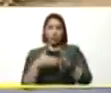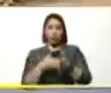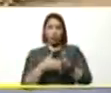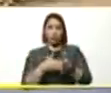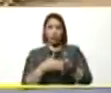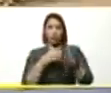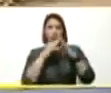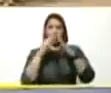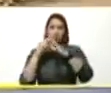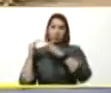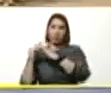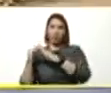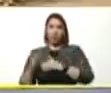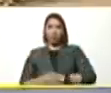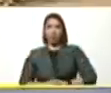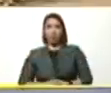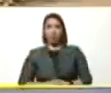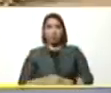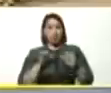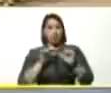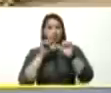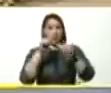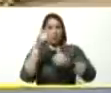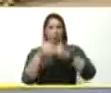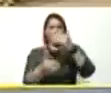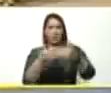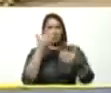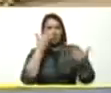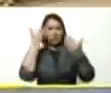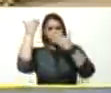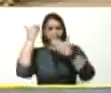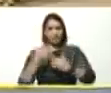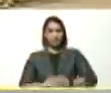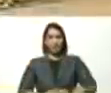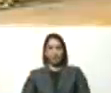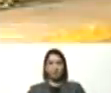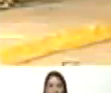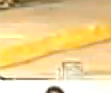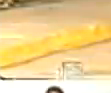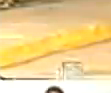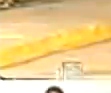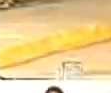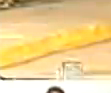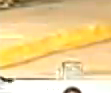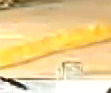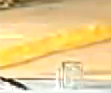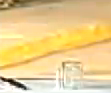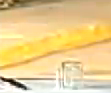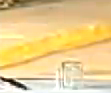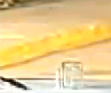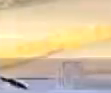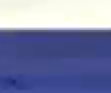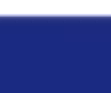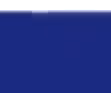3.900.000 viviendas y seguimos avanzando. Adelante, video, por favor, gracias.